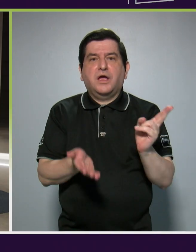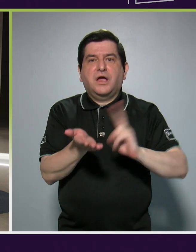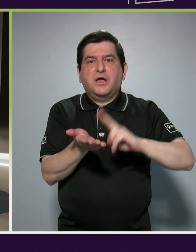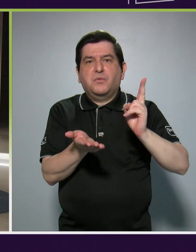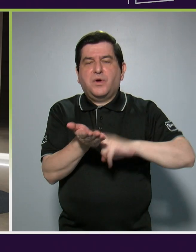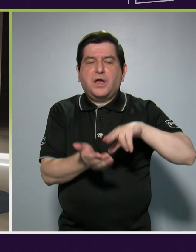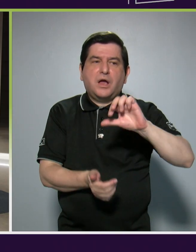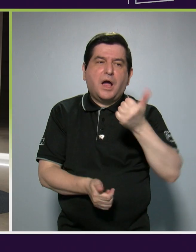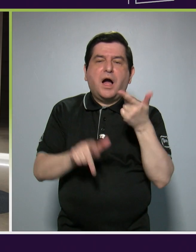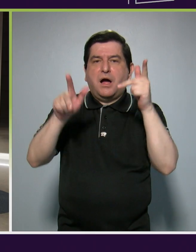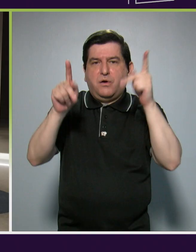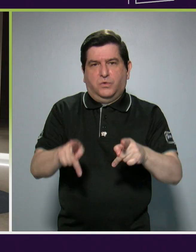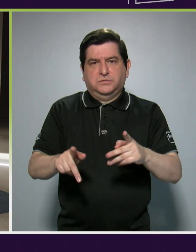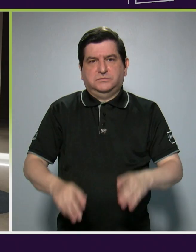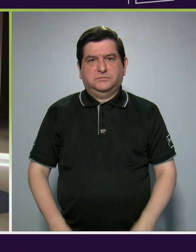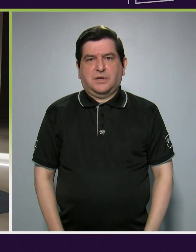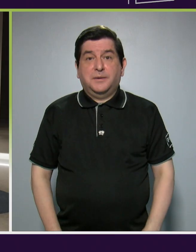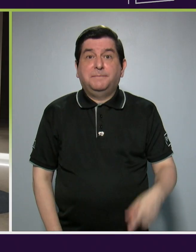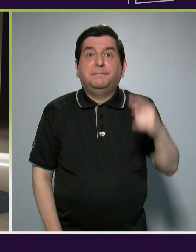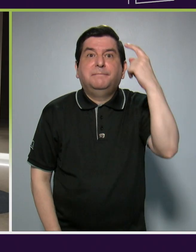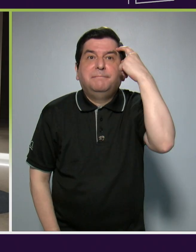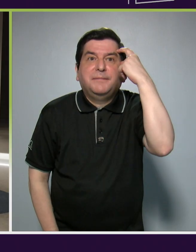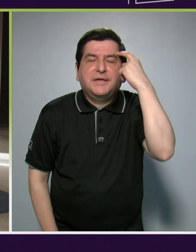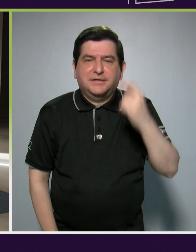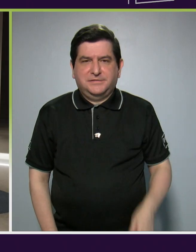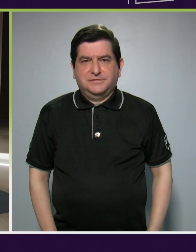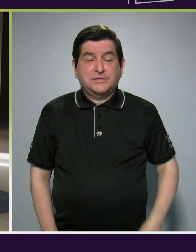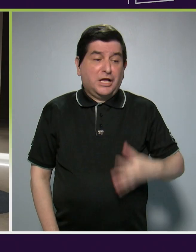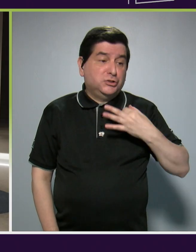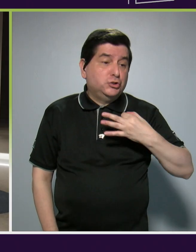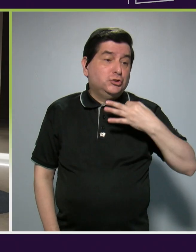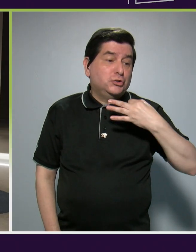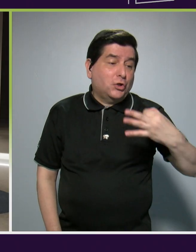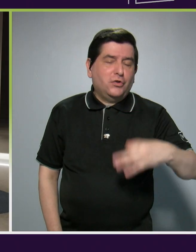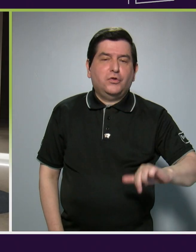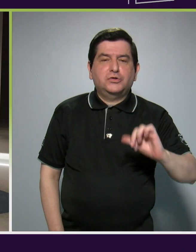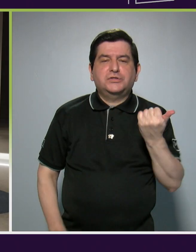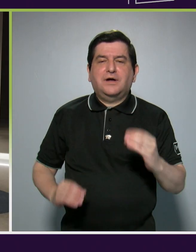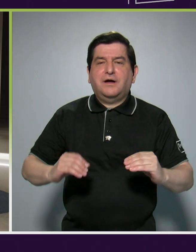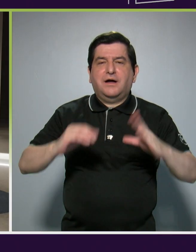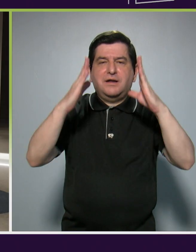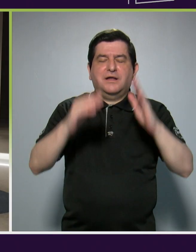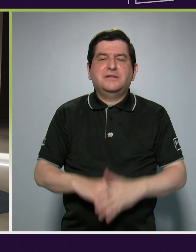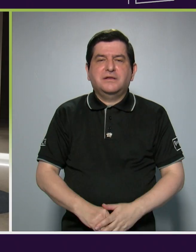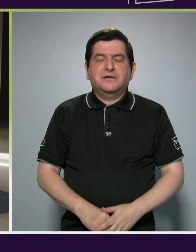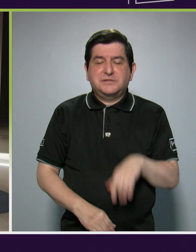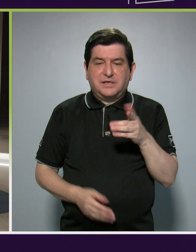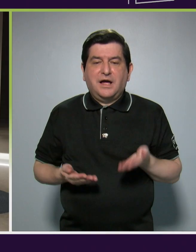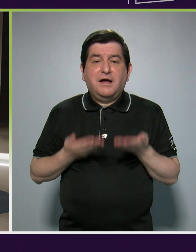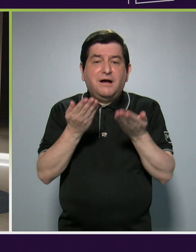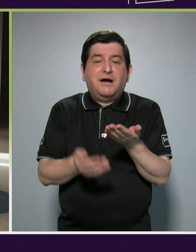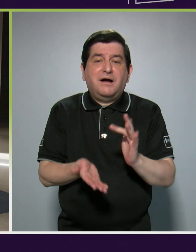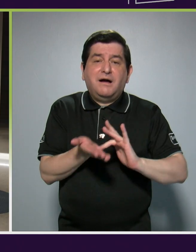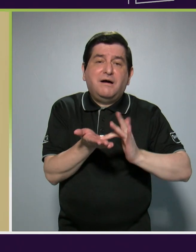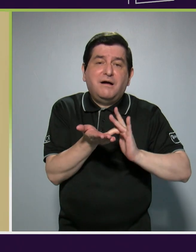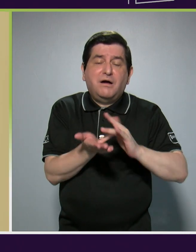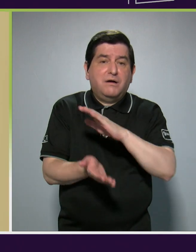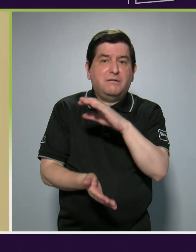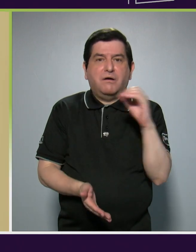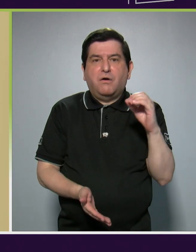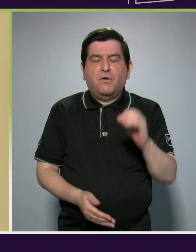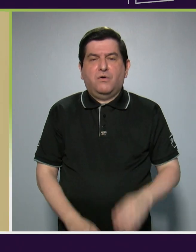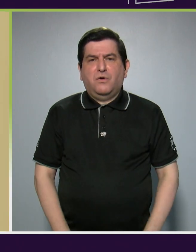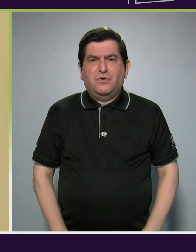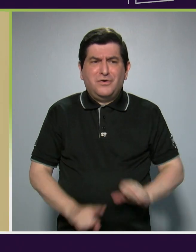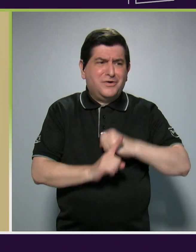una tercera persona, imagínense, para que llegue todos los días a las 10 de la mañana a darle ese medicamento, o sea,